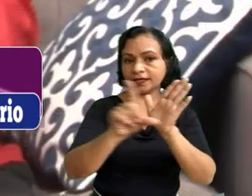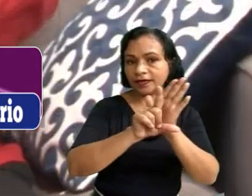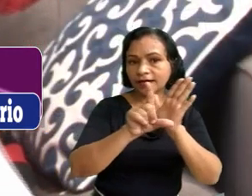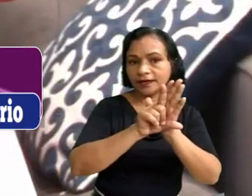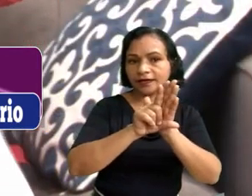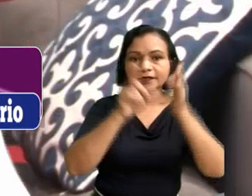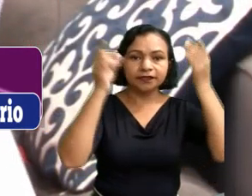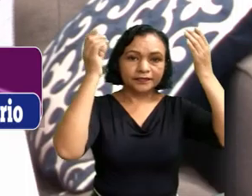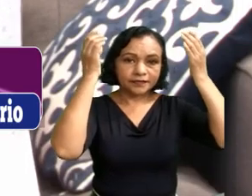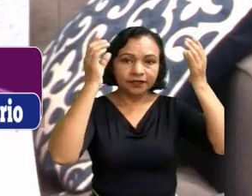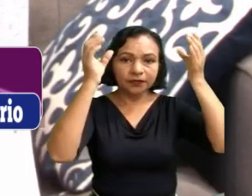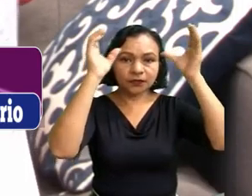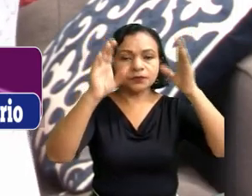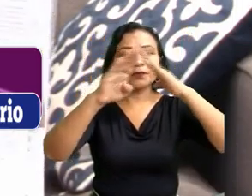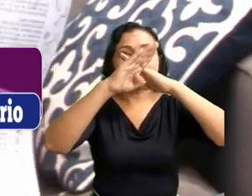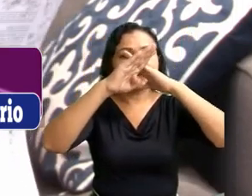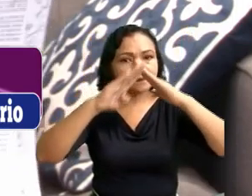paz